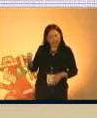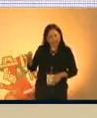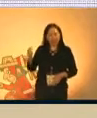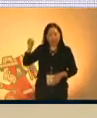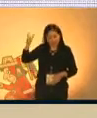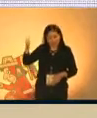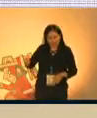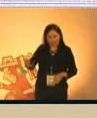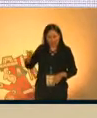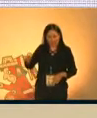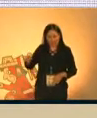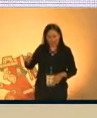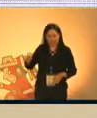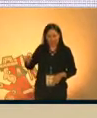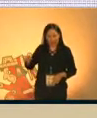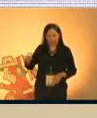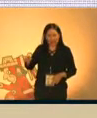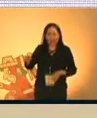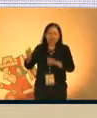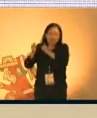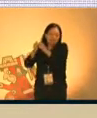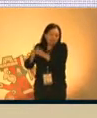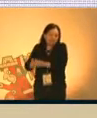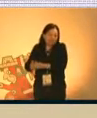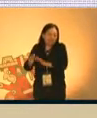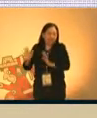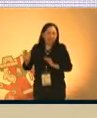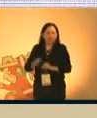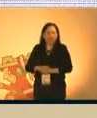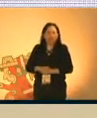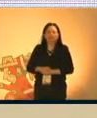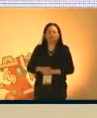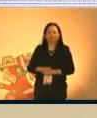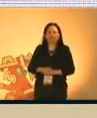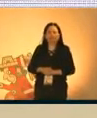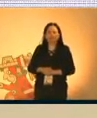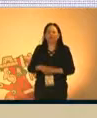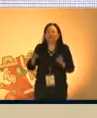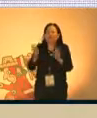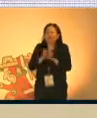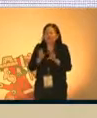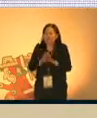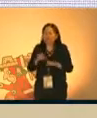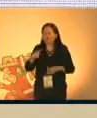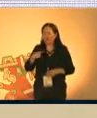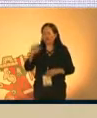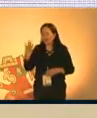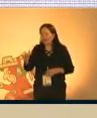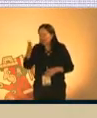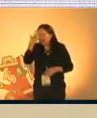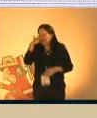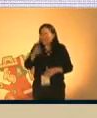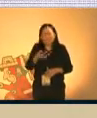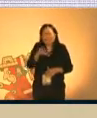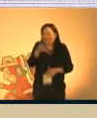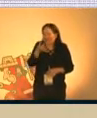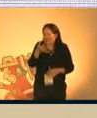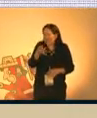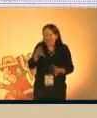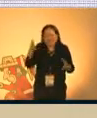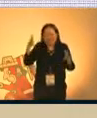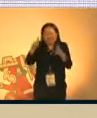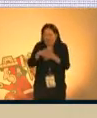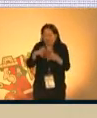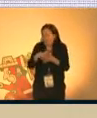o sea permanecer es muy difícil pensar cómo puedes mantener sabiendo que estás a minutos de la batalla a